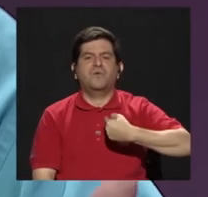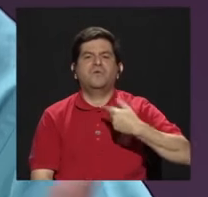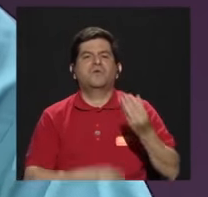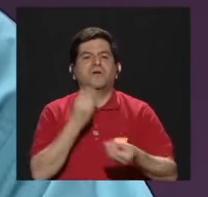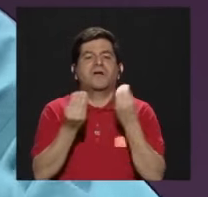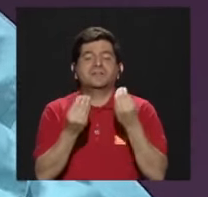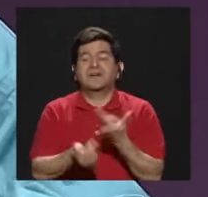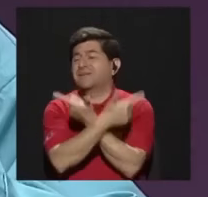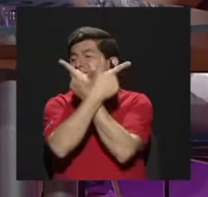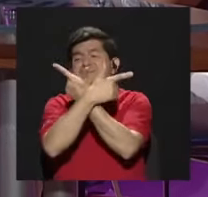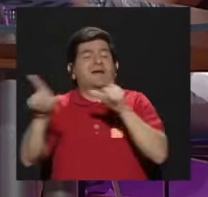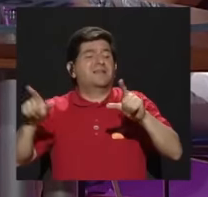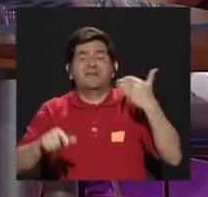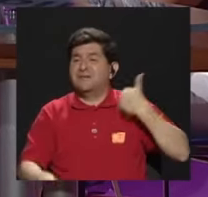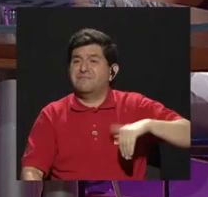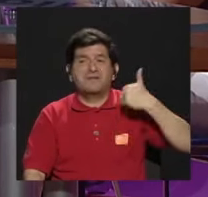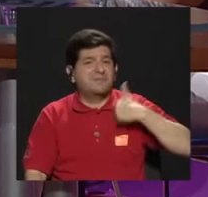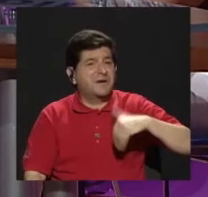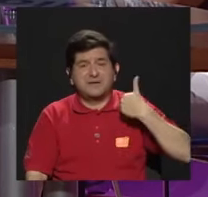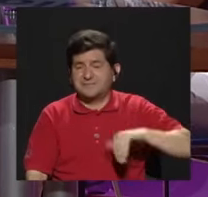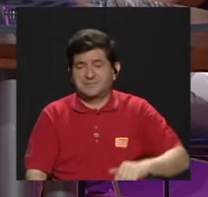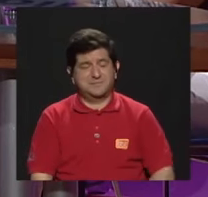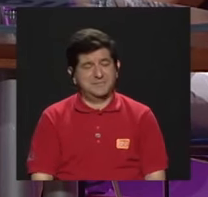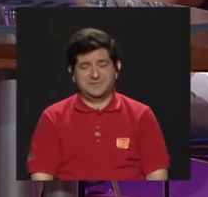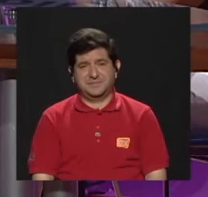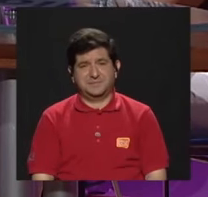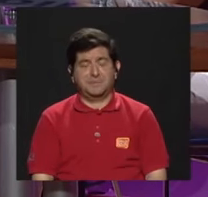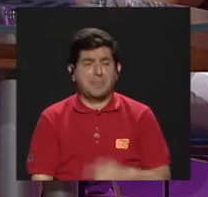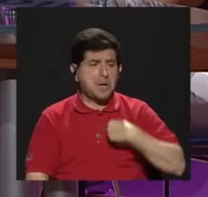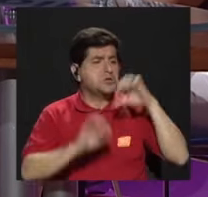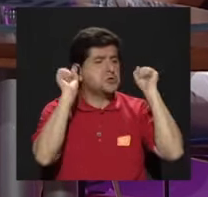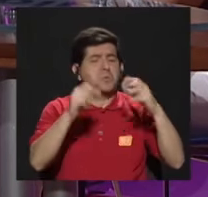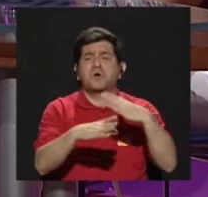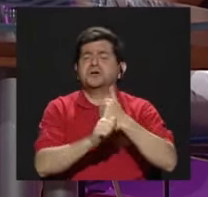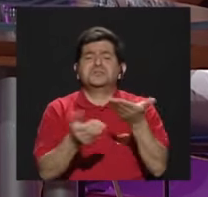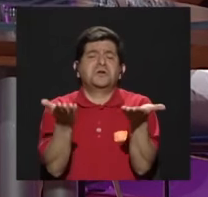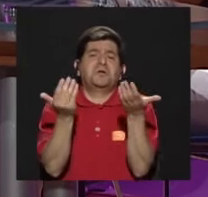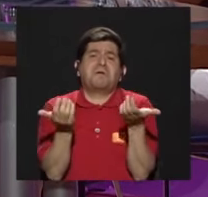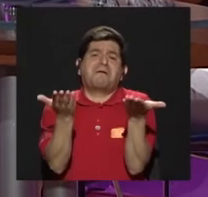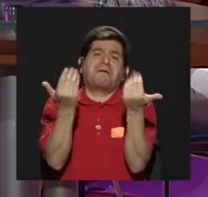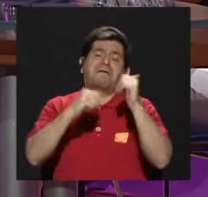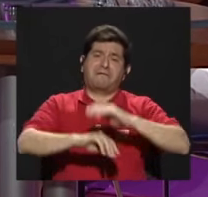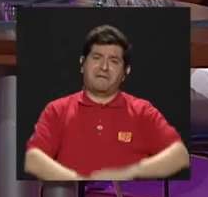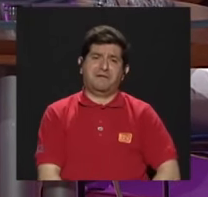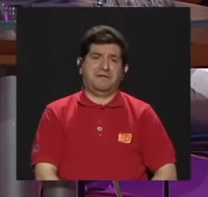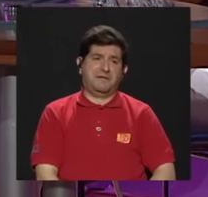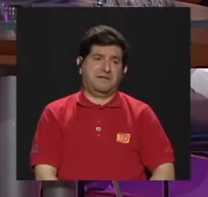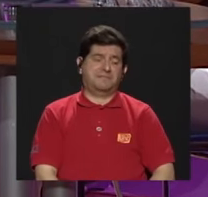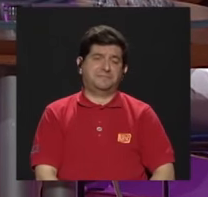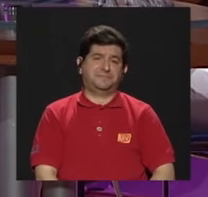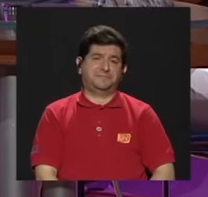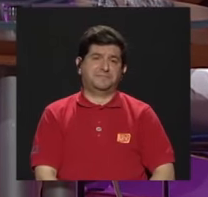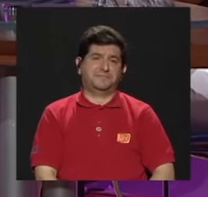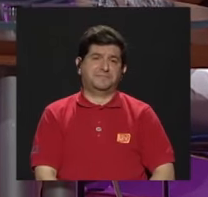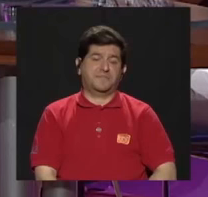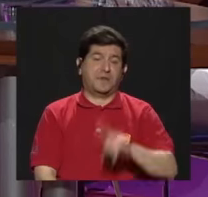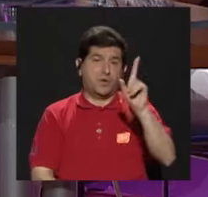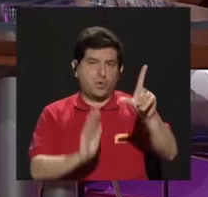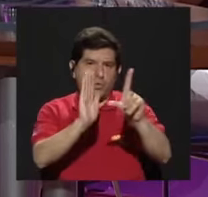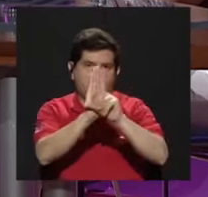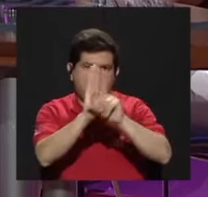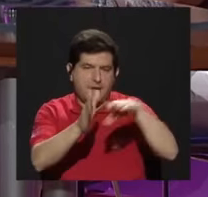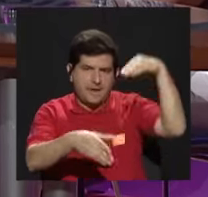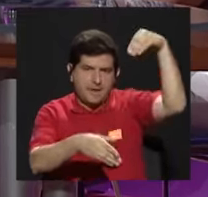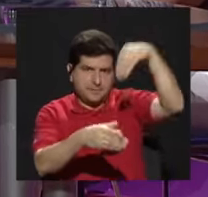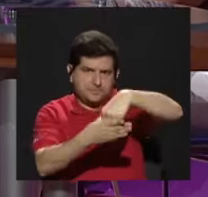a la libre. Para los hombres, está a la libre. Entonces, puedo hacer lo que yo quiera. Ahí donde estamos. ¿Eh? Y que sea una ley que